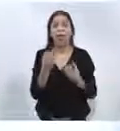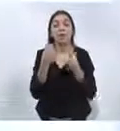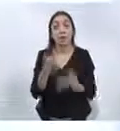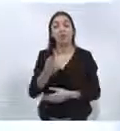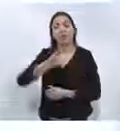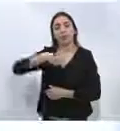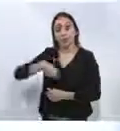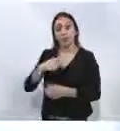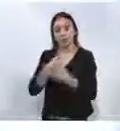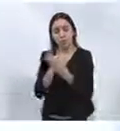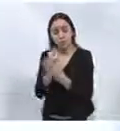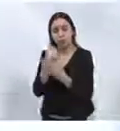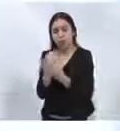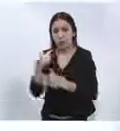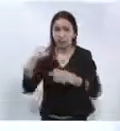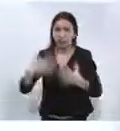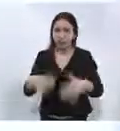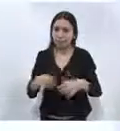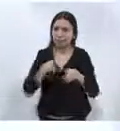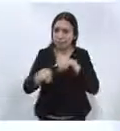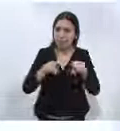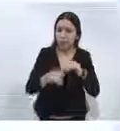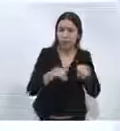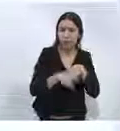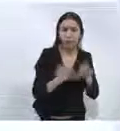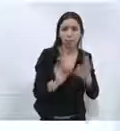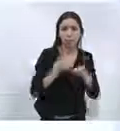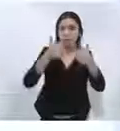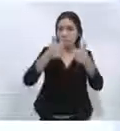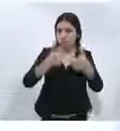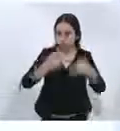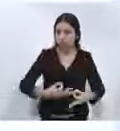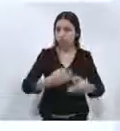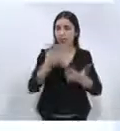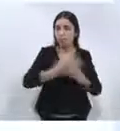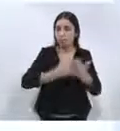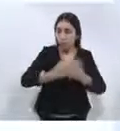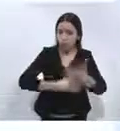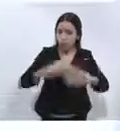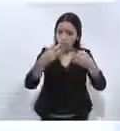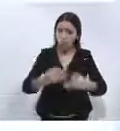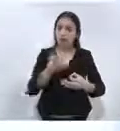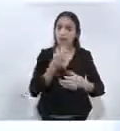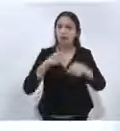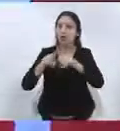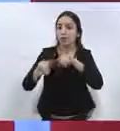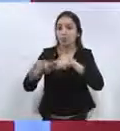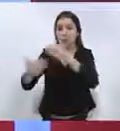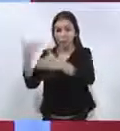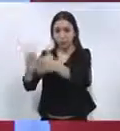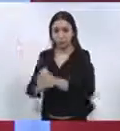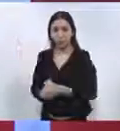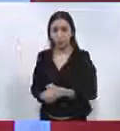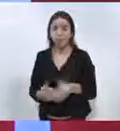tratando de apurar, ¿verdad? En forma correcta, con todos los documentos, pero hacerlo más rápido, ¿verdad? Bien, ¿están